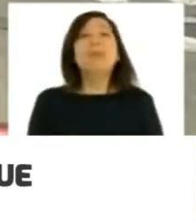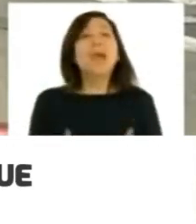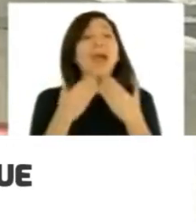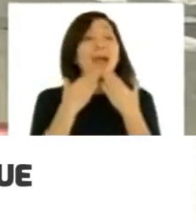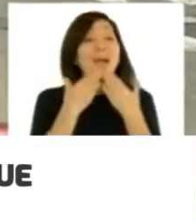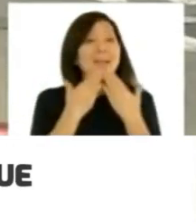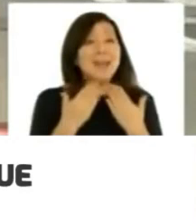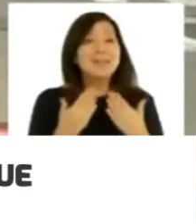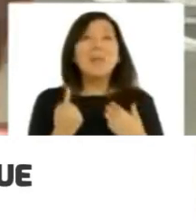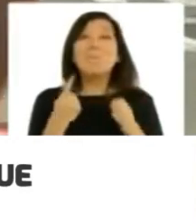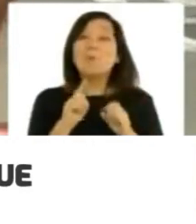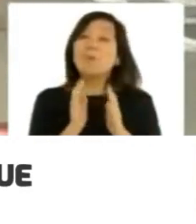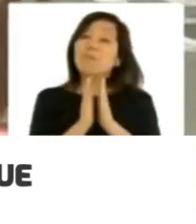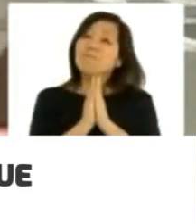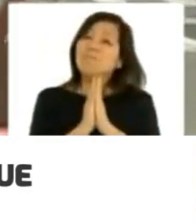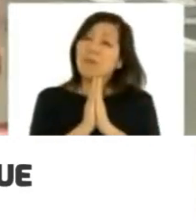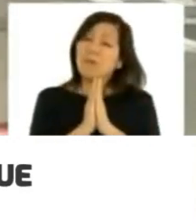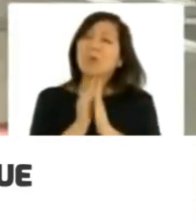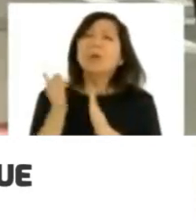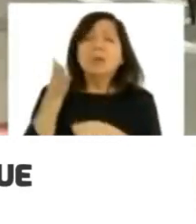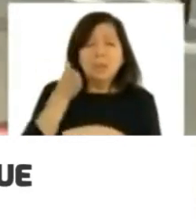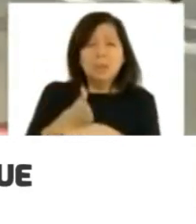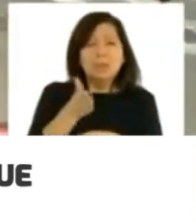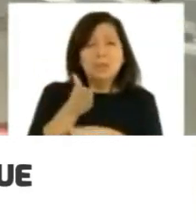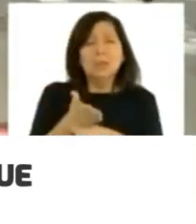muchísimas gracias. Por favor, ejerzan su...